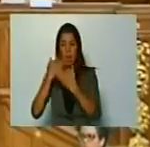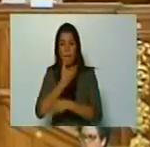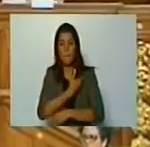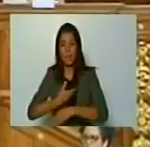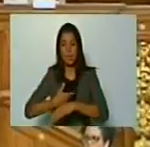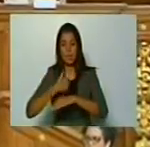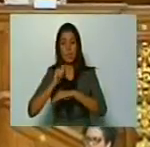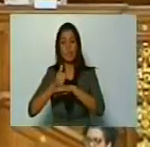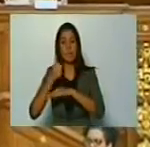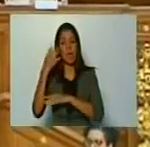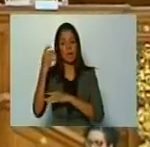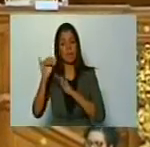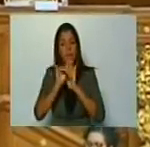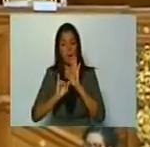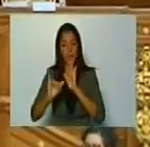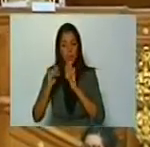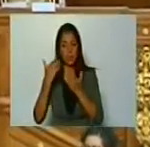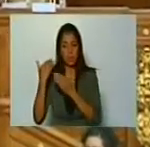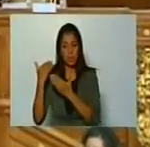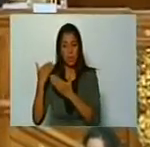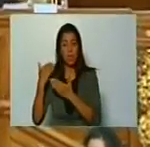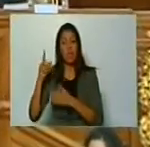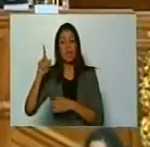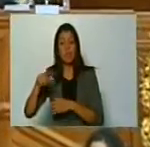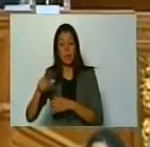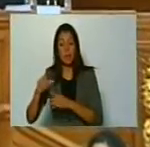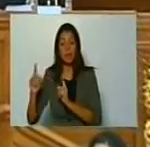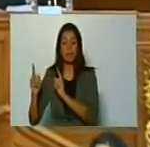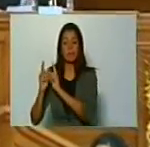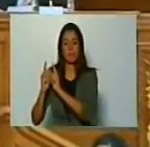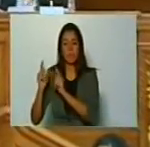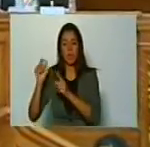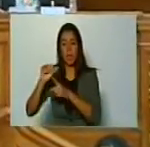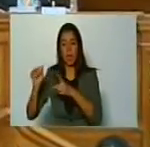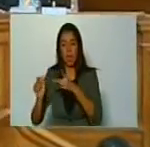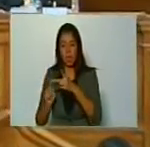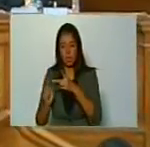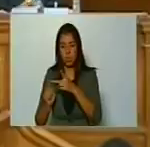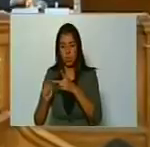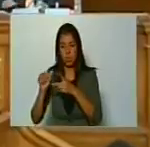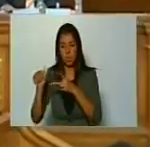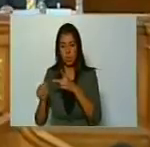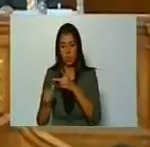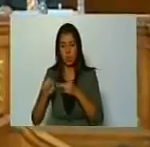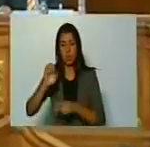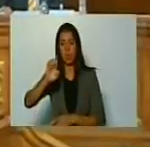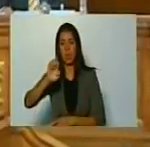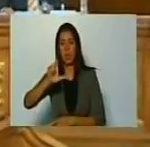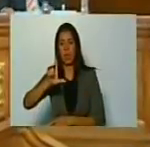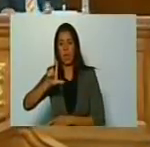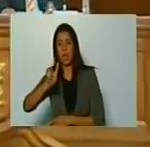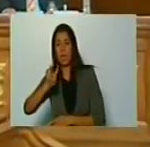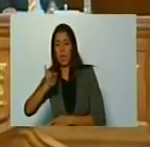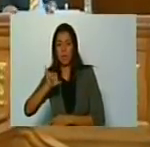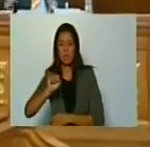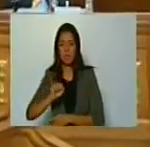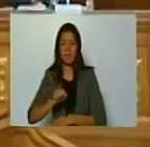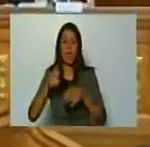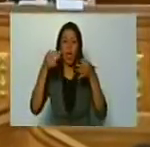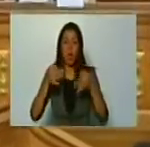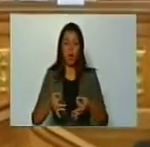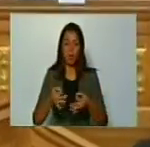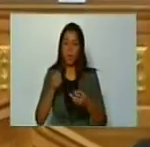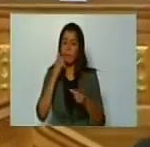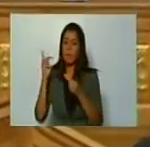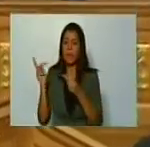Asamblea Nacional Constituyente, Delcy Rodríguez, y al segundo vicepresidente del Poder Plenipotenciario, Elvis Amoroso. De manera oficial se da la